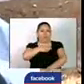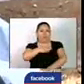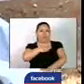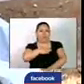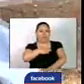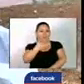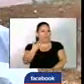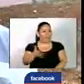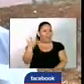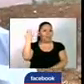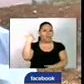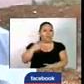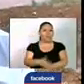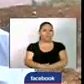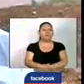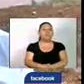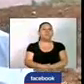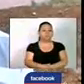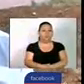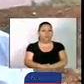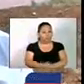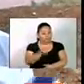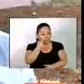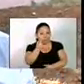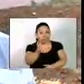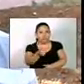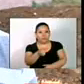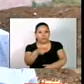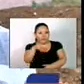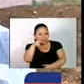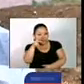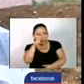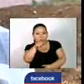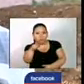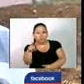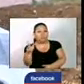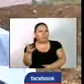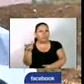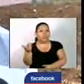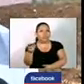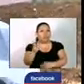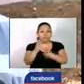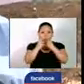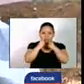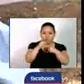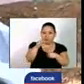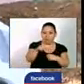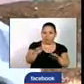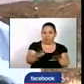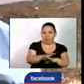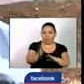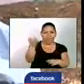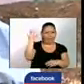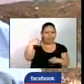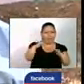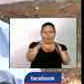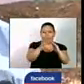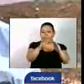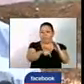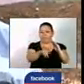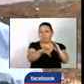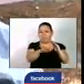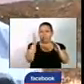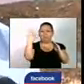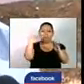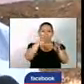dije ¿a qué anduvimos nosotros? así podemos observar las imágenes lo que hemos encontrado que es algo pues sumamente real aquí nadie ha vivido aquí esto ha